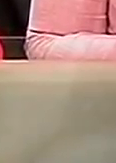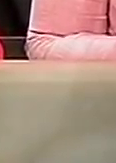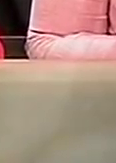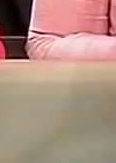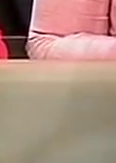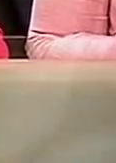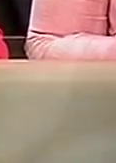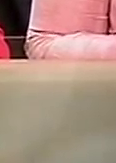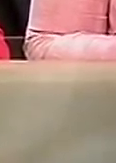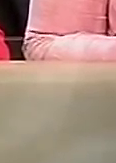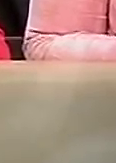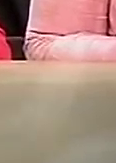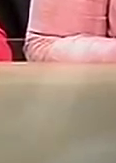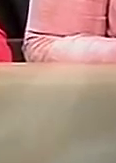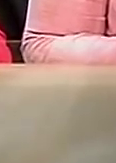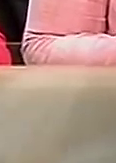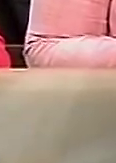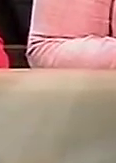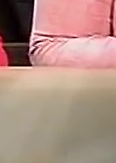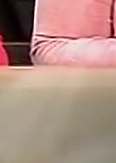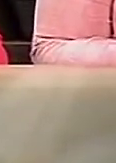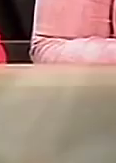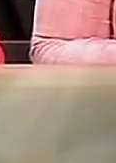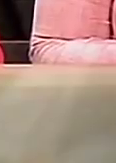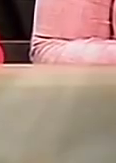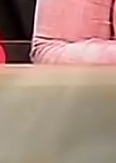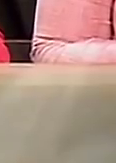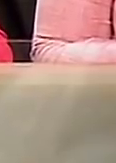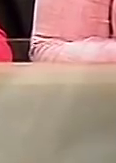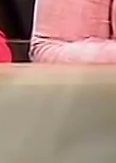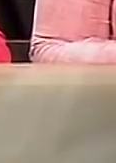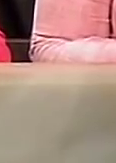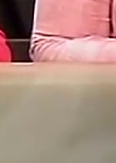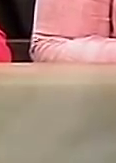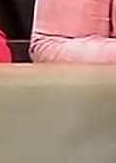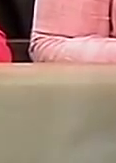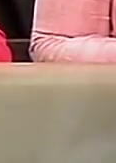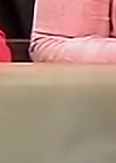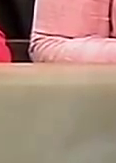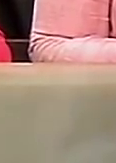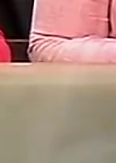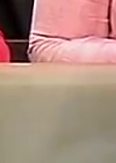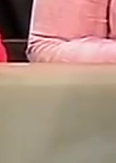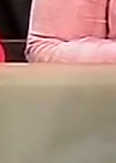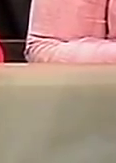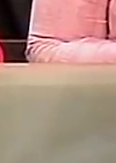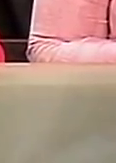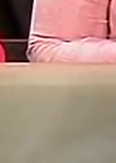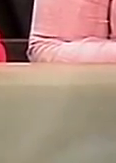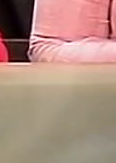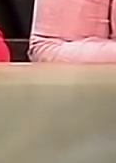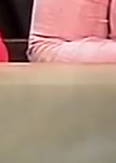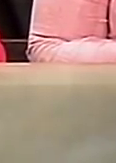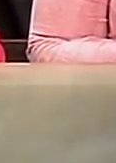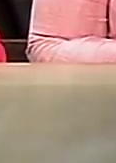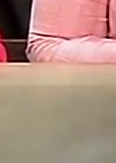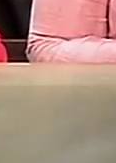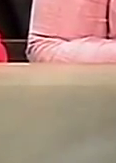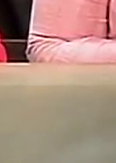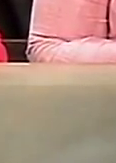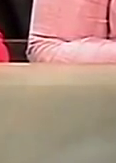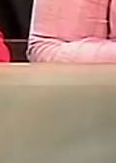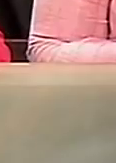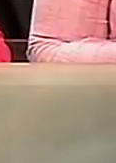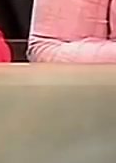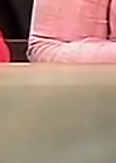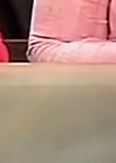De igual forma, hemos considerado la propuesta realizada por el jefe de Estado de que se lleven adelante los comicios